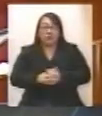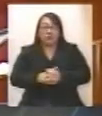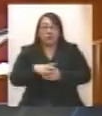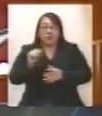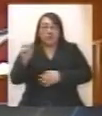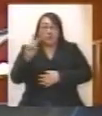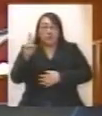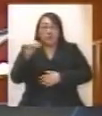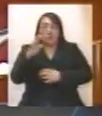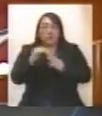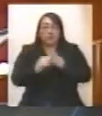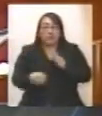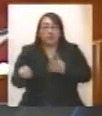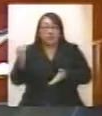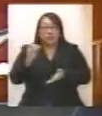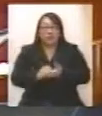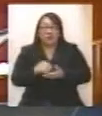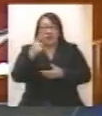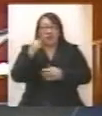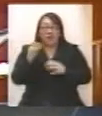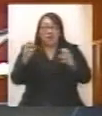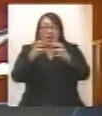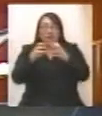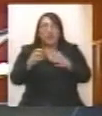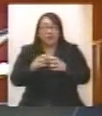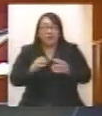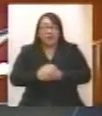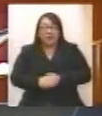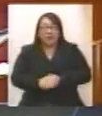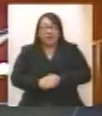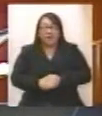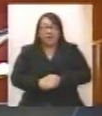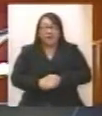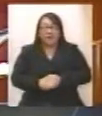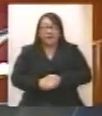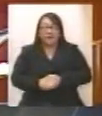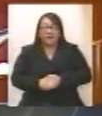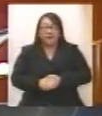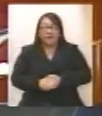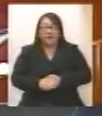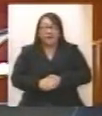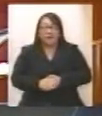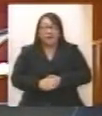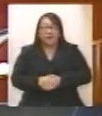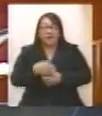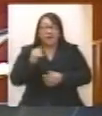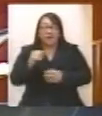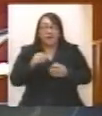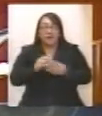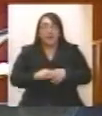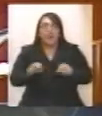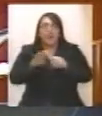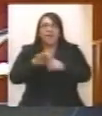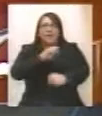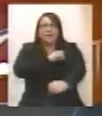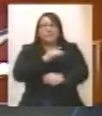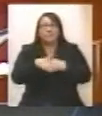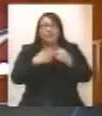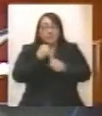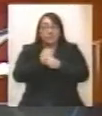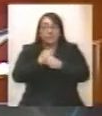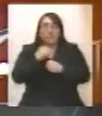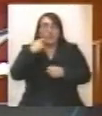22 millones adicionales para equipamiento. Asimismo, se intensificarán las